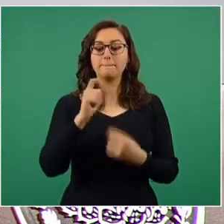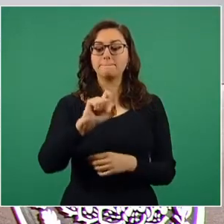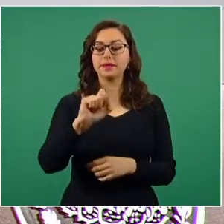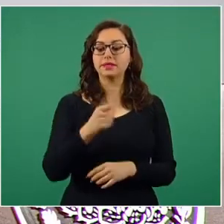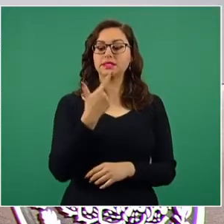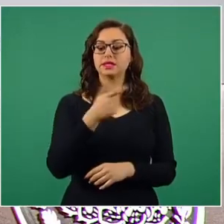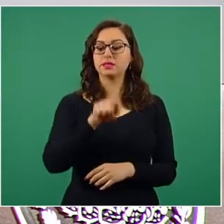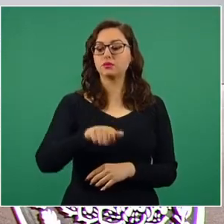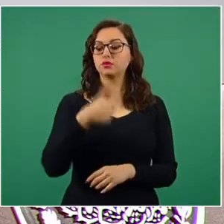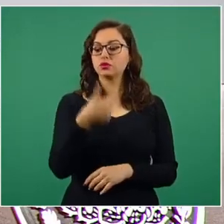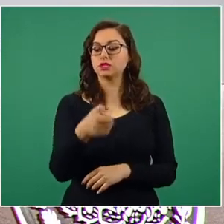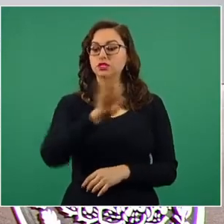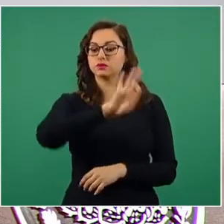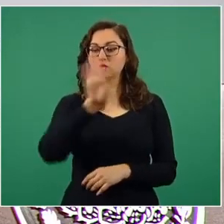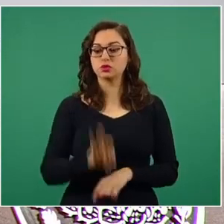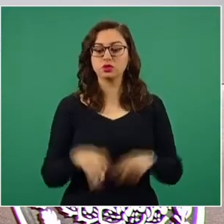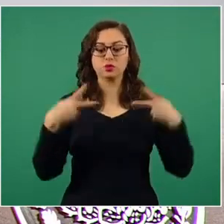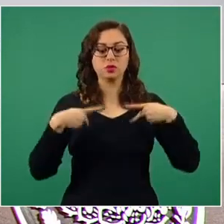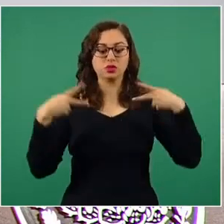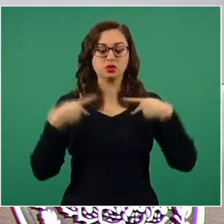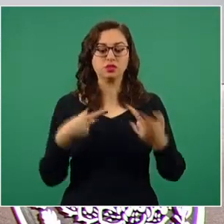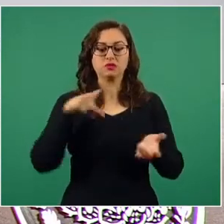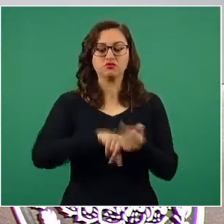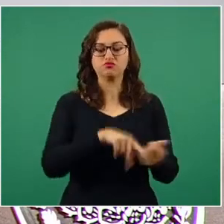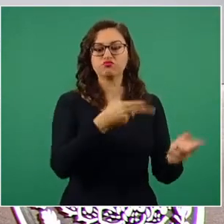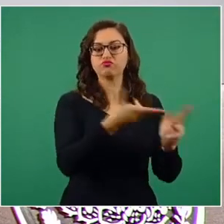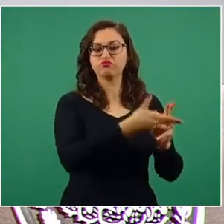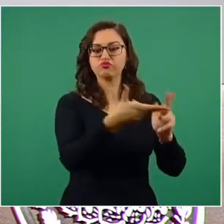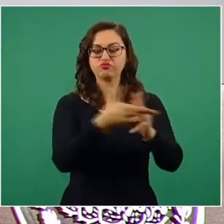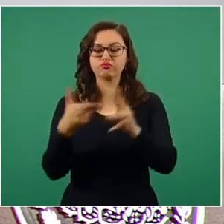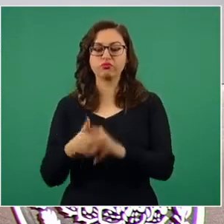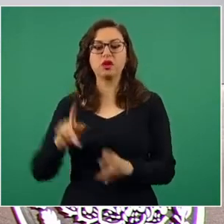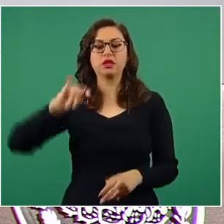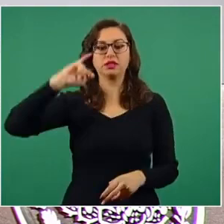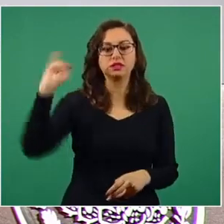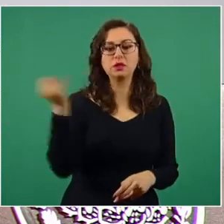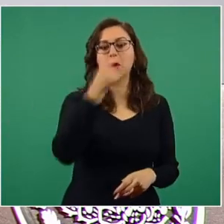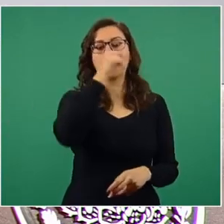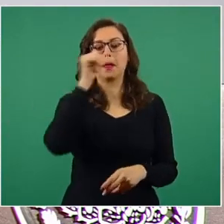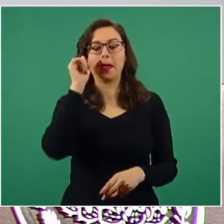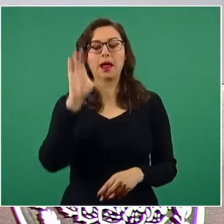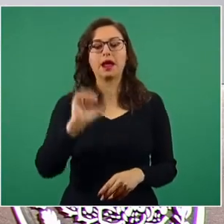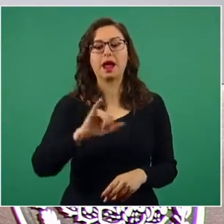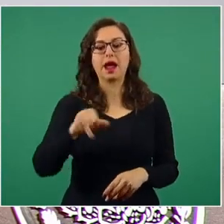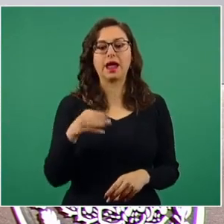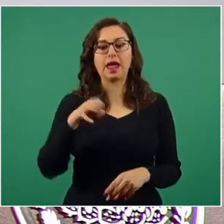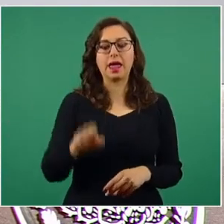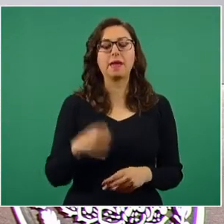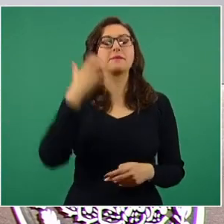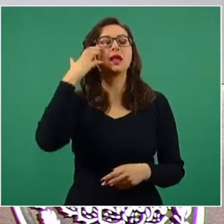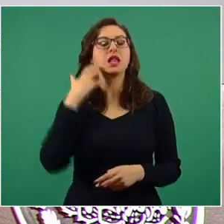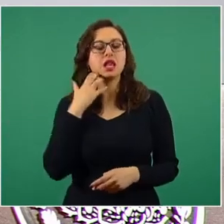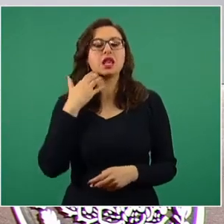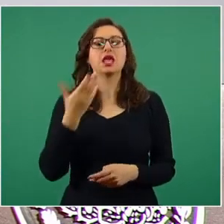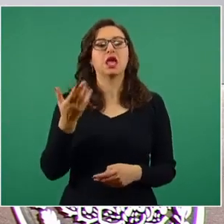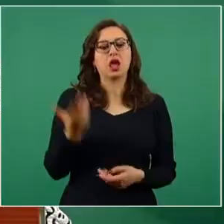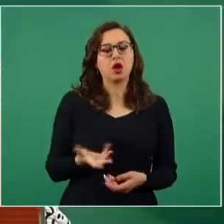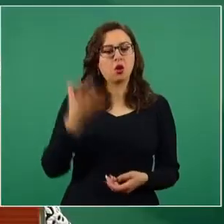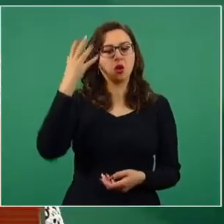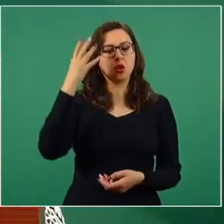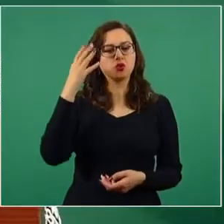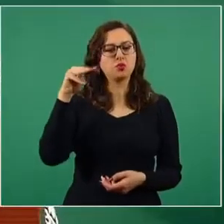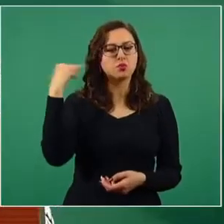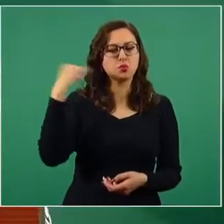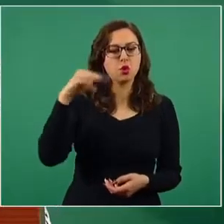27.6% del total de homicidios dolosos a nivel nacional: Tijuana, Juárez, Cajeme, León, Morelia, Chihuahua,